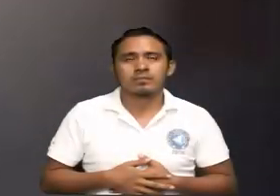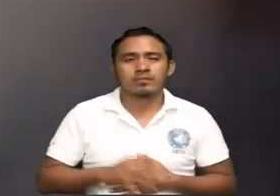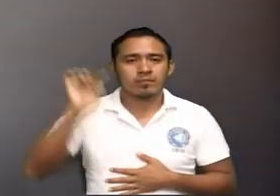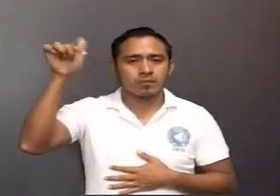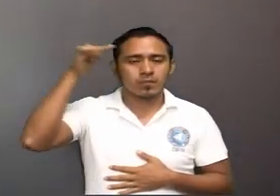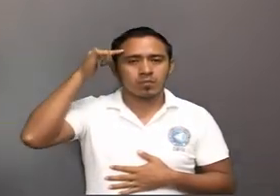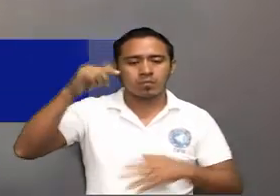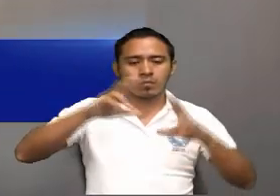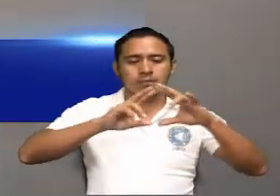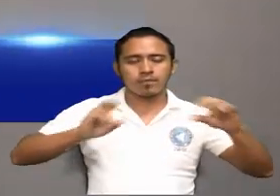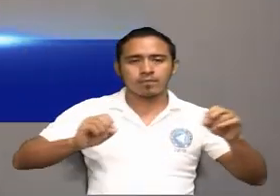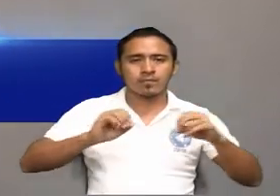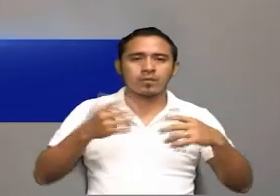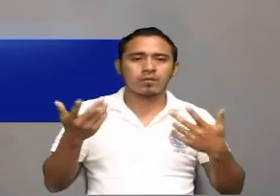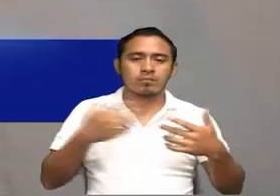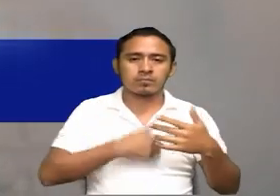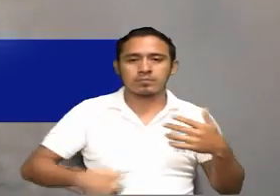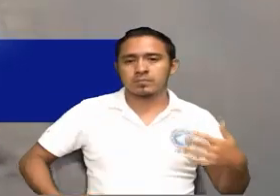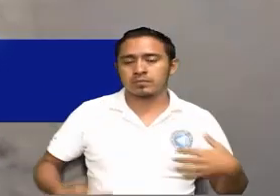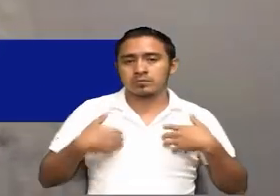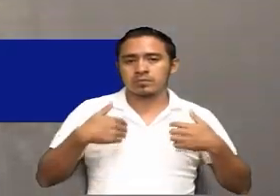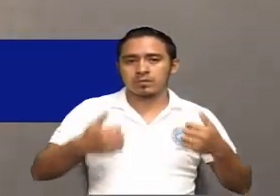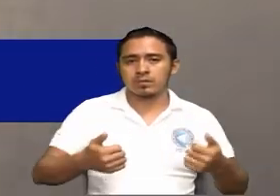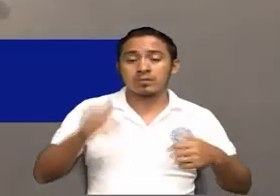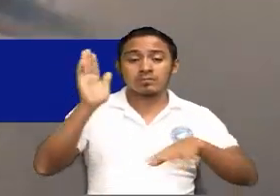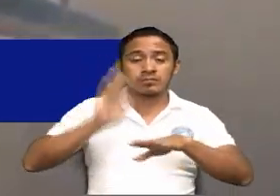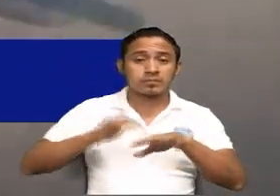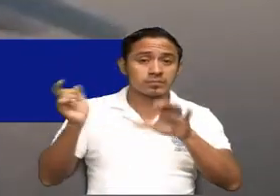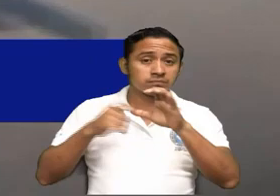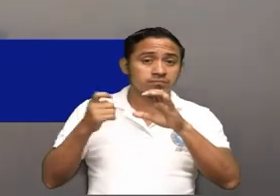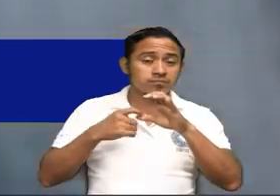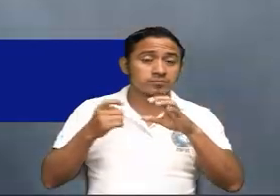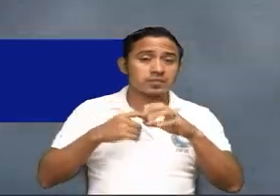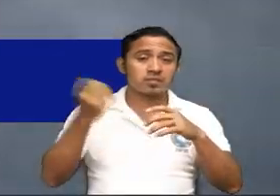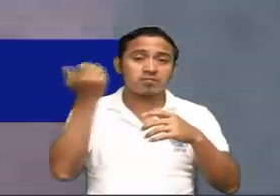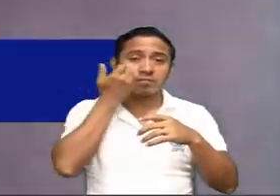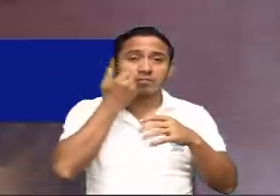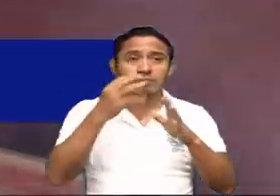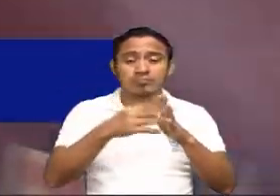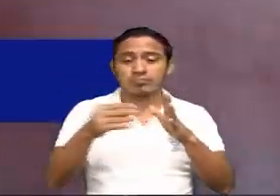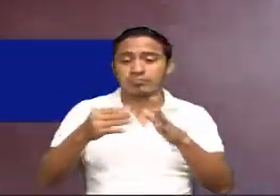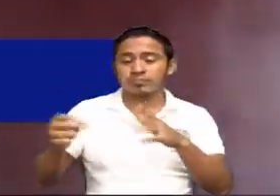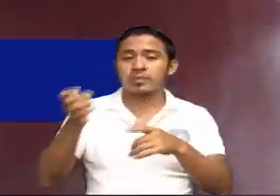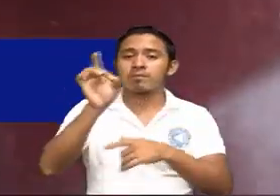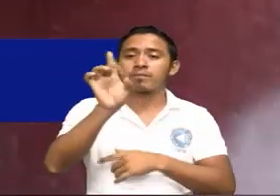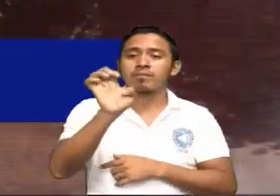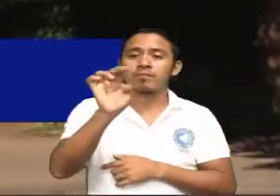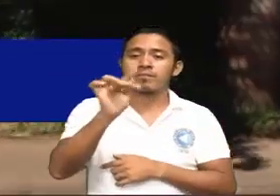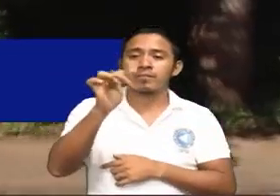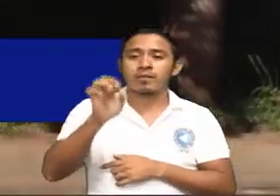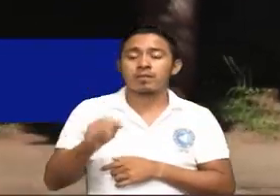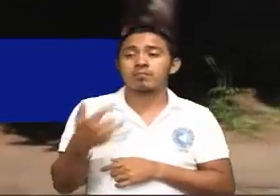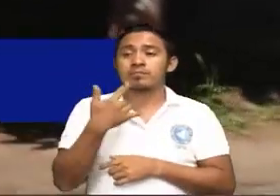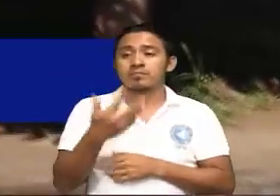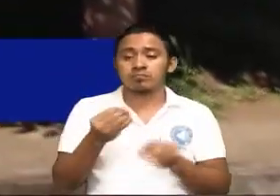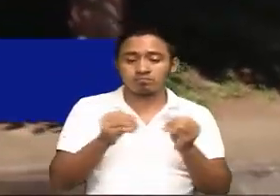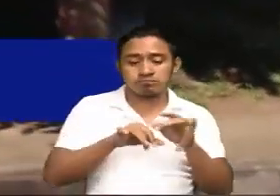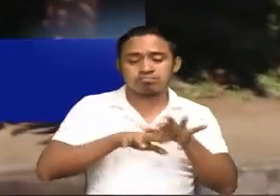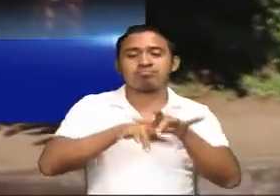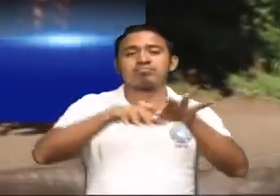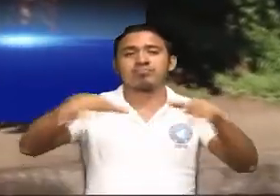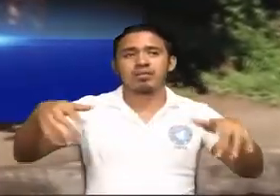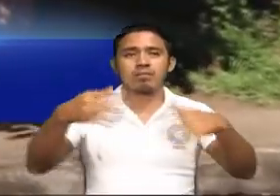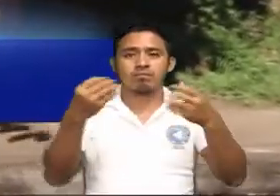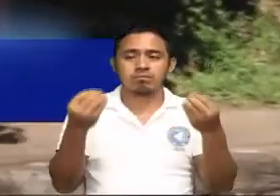Gobierno de Nicaragua, a través del Ministerio de Salud, declara alerta epidemiológica por dengue debido al brote de casos